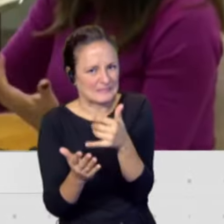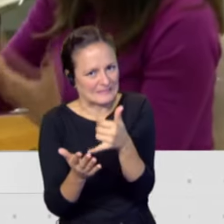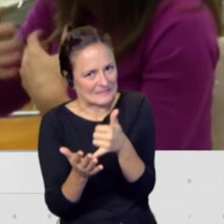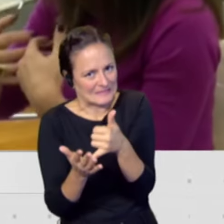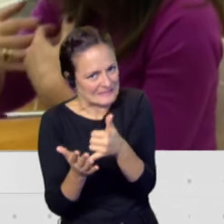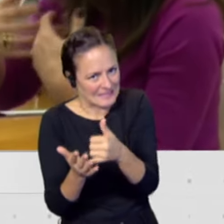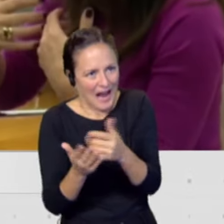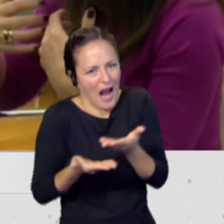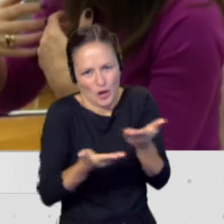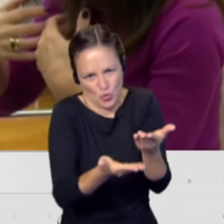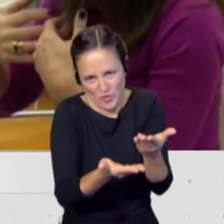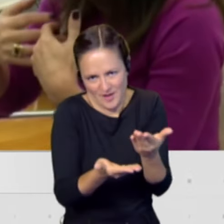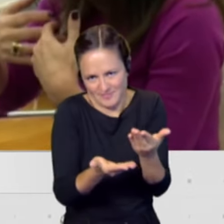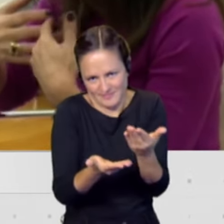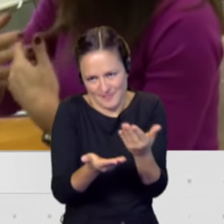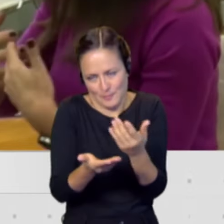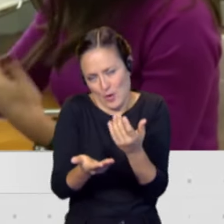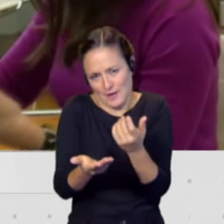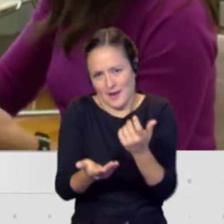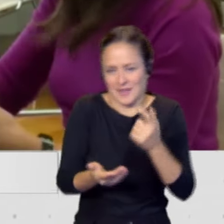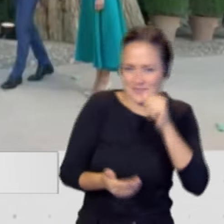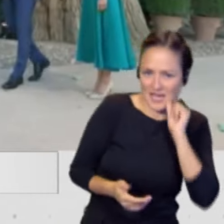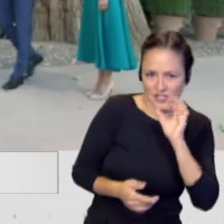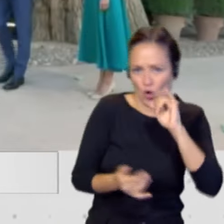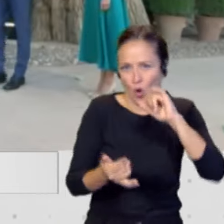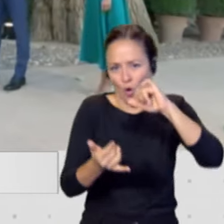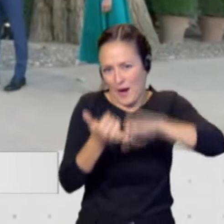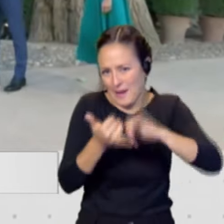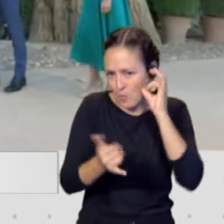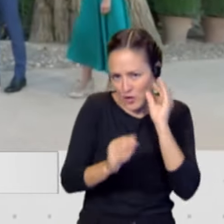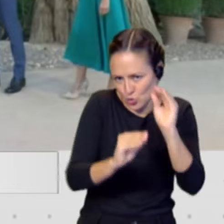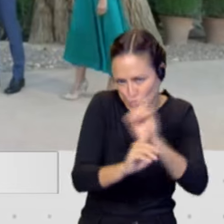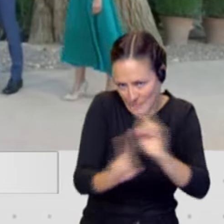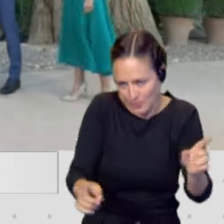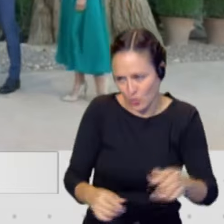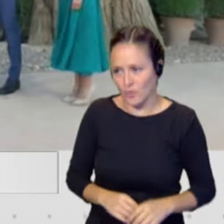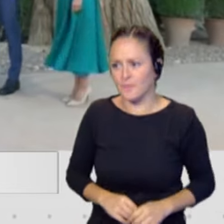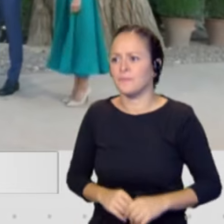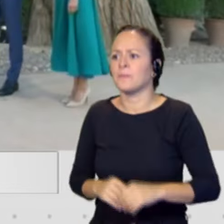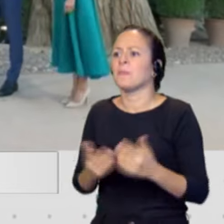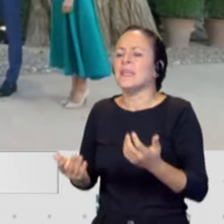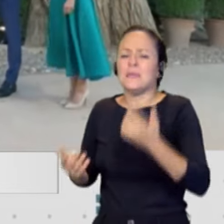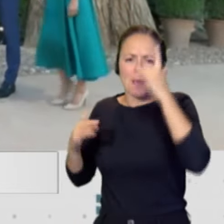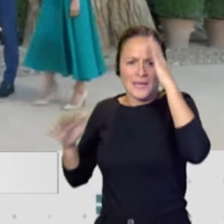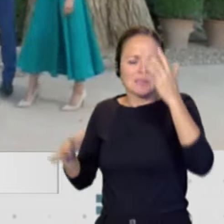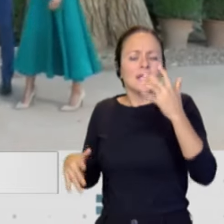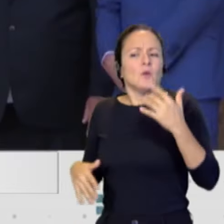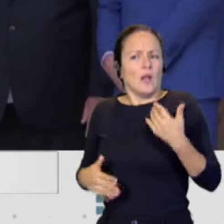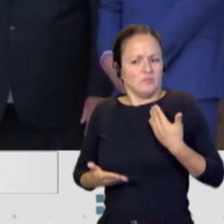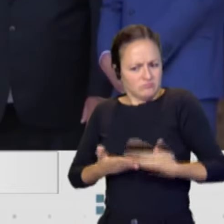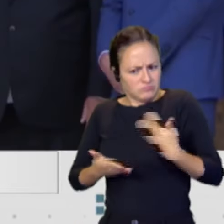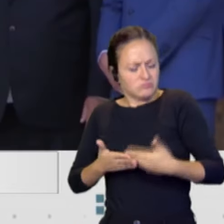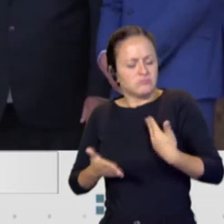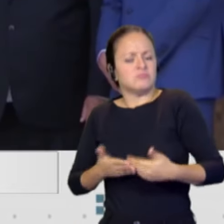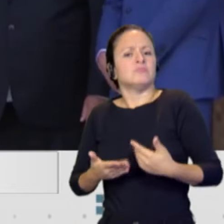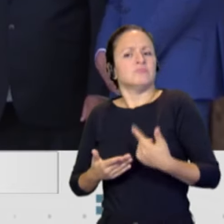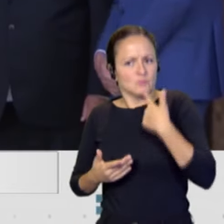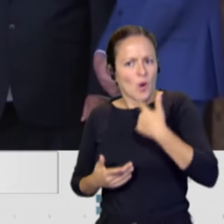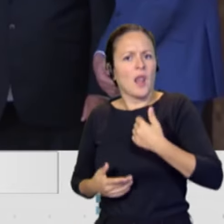si se demostrará en el futuro que hay pruebas suficientes para para condenar por los motivos que sea vegoña Gómez cuál